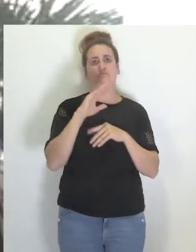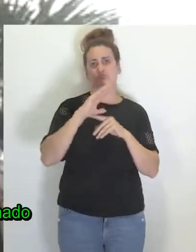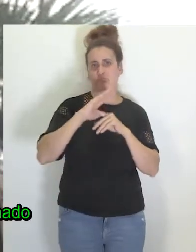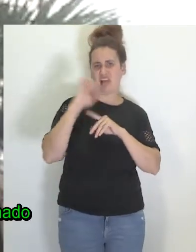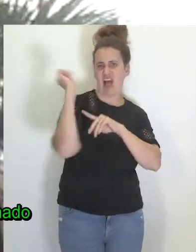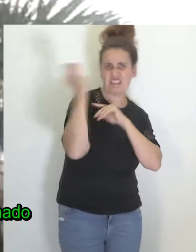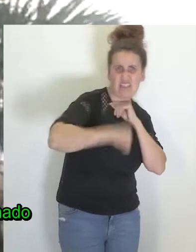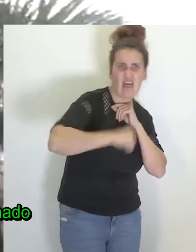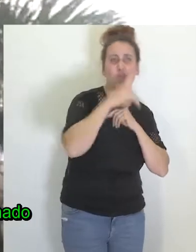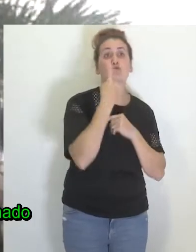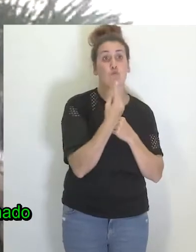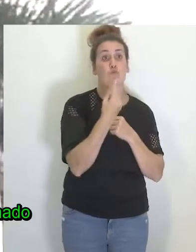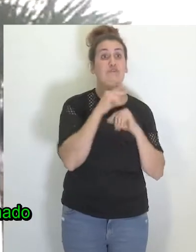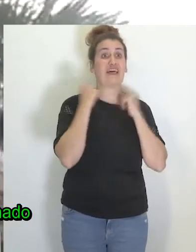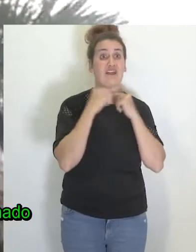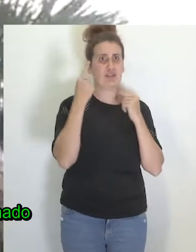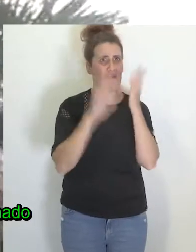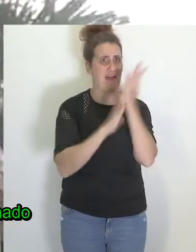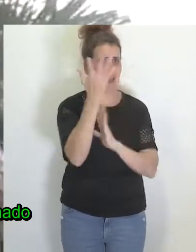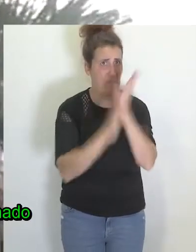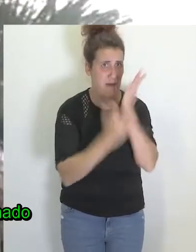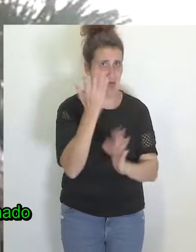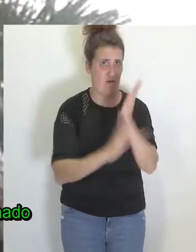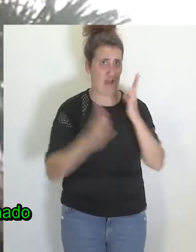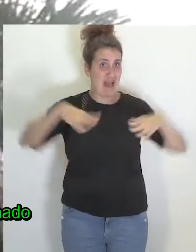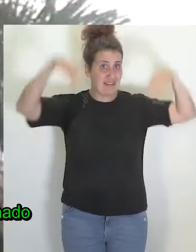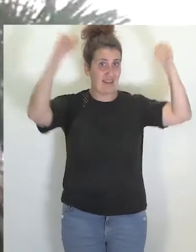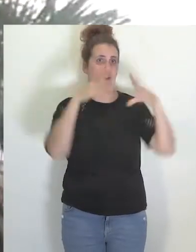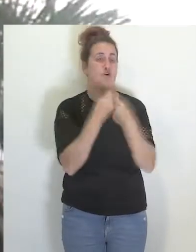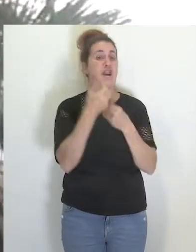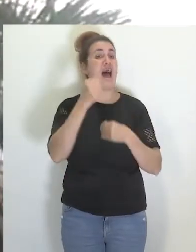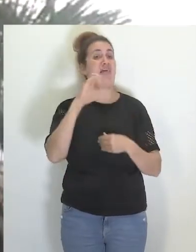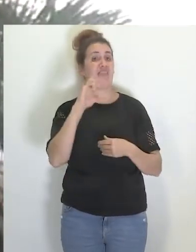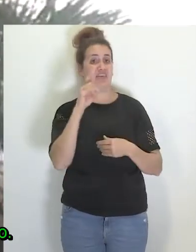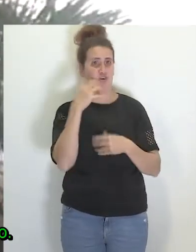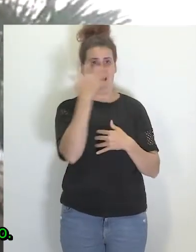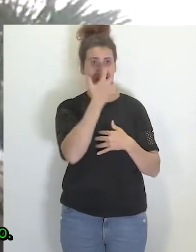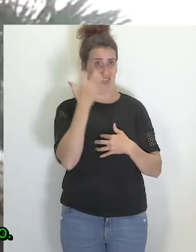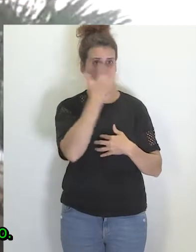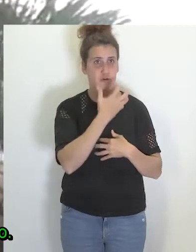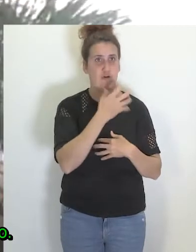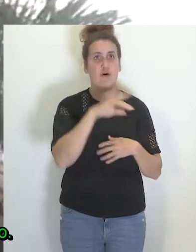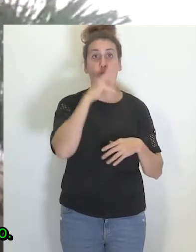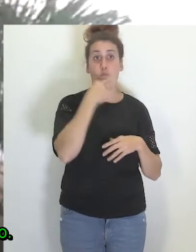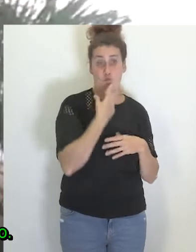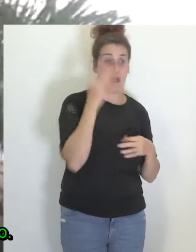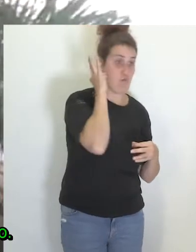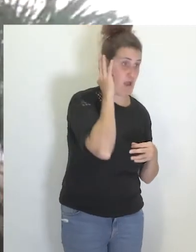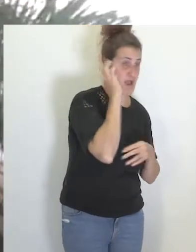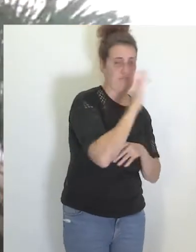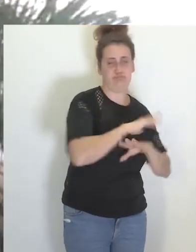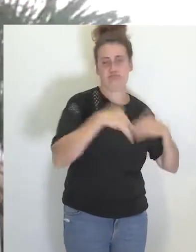asediados, incluso un sacerdote fue quemado en la catedral con ácido por una mujer de origen